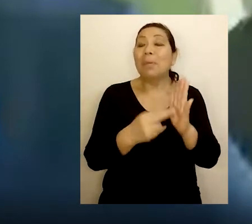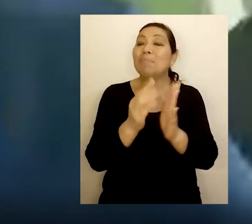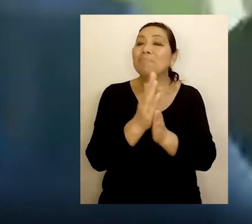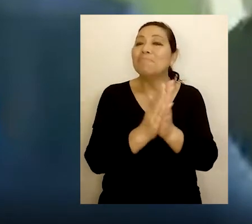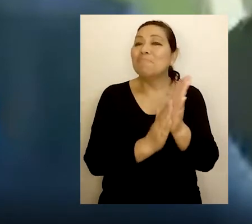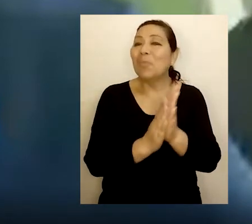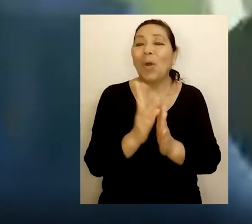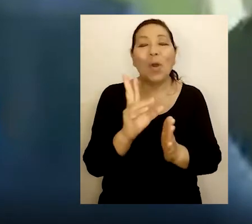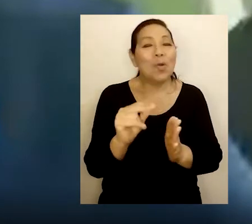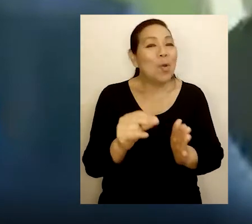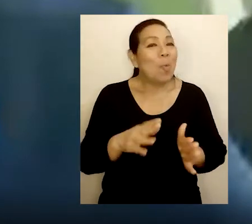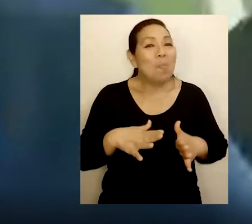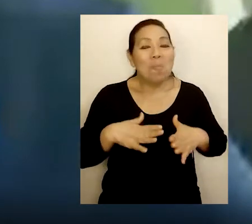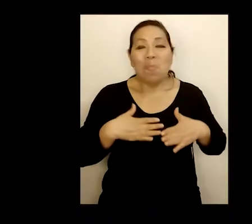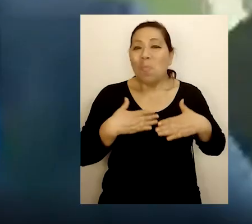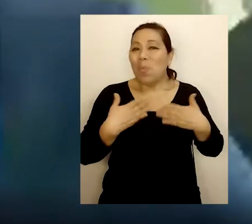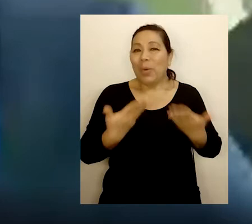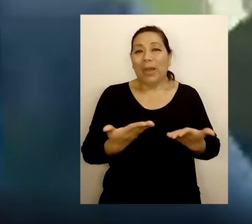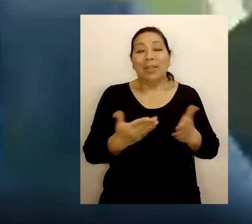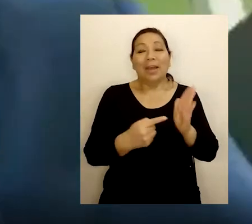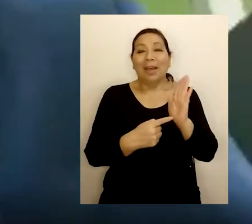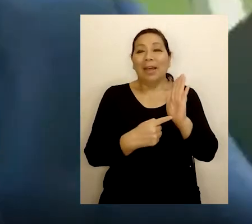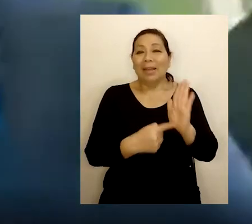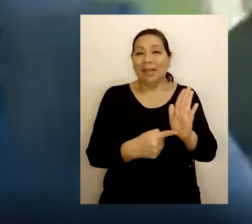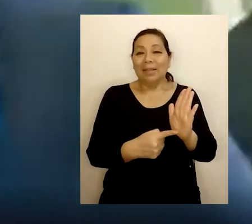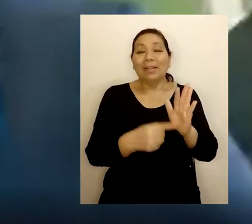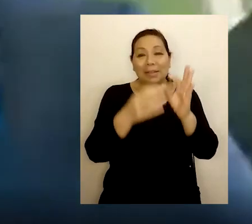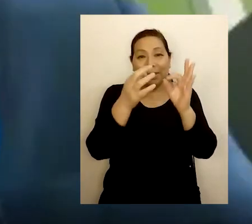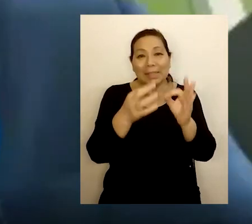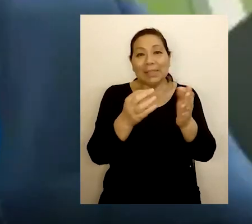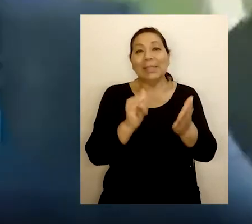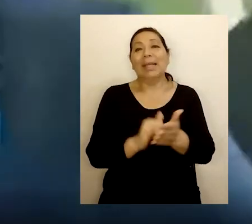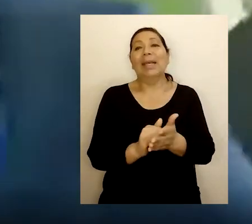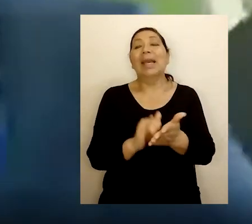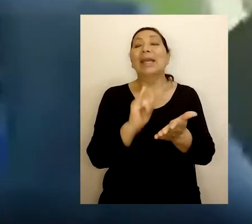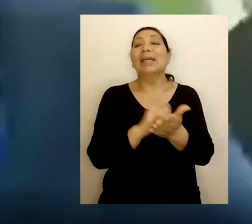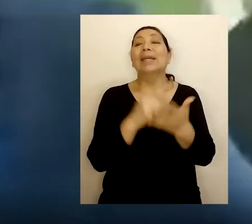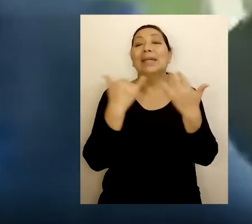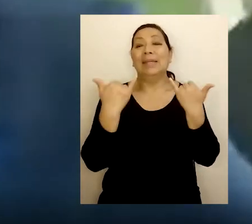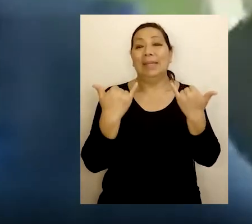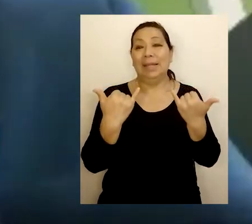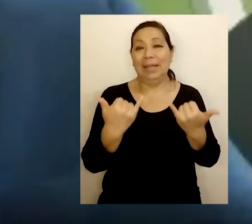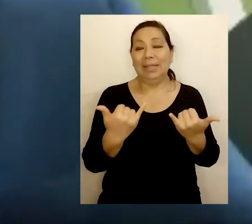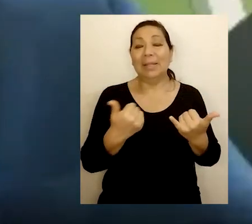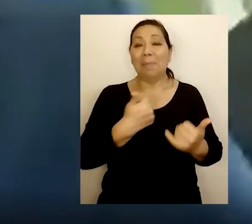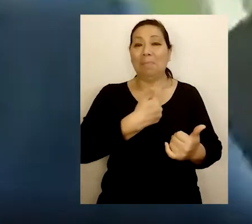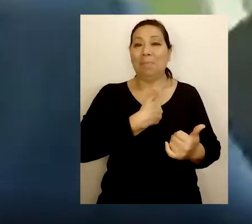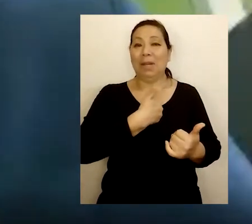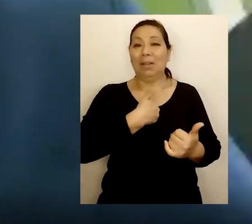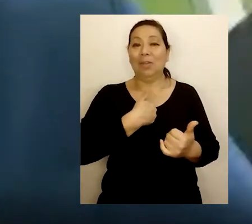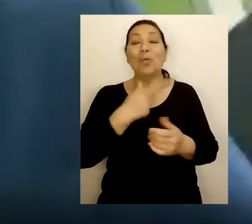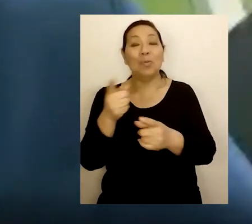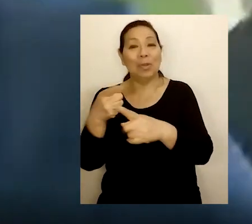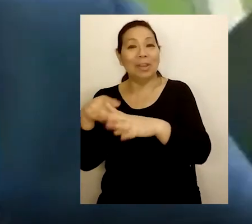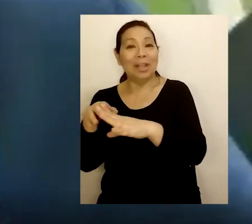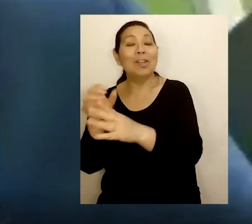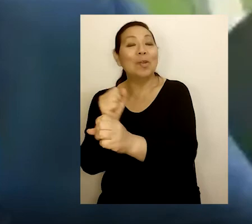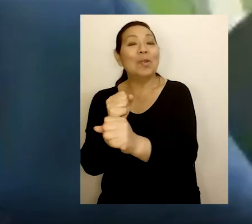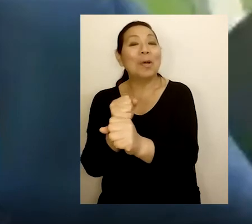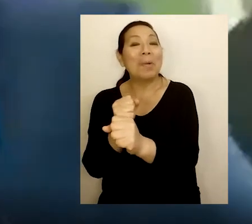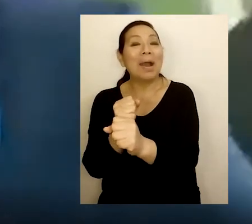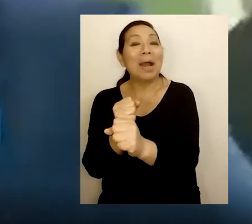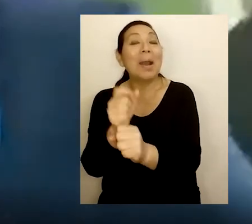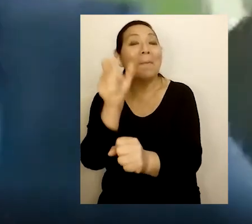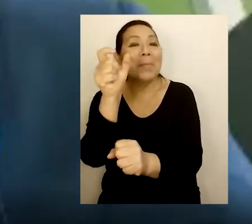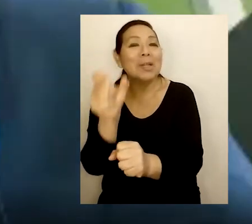beneficiario no podían demostrar fehacientemente de que este pertenecía a un centro laboral y que